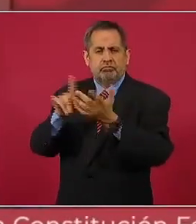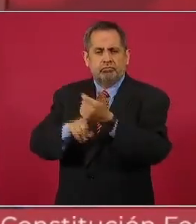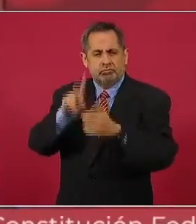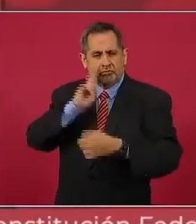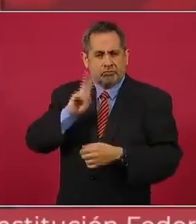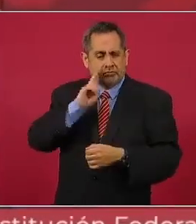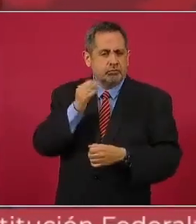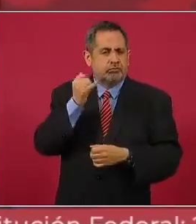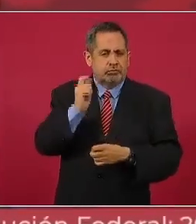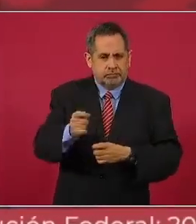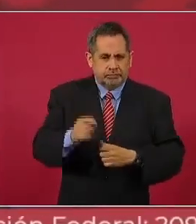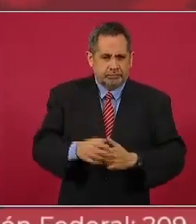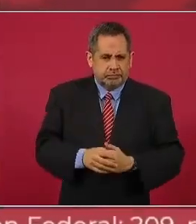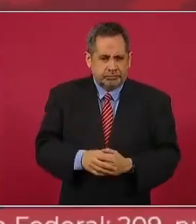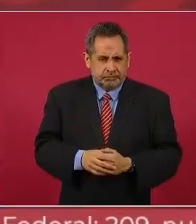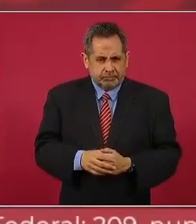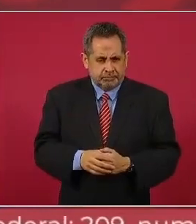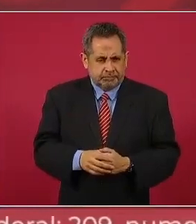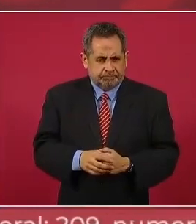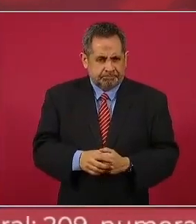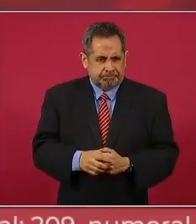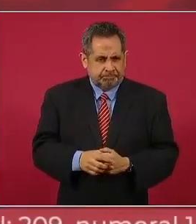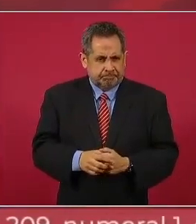Incluso en